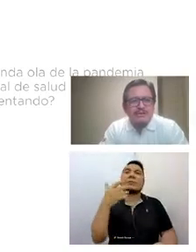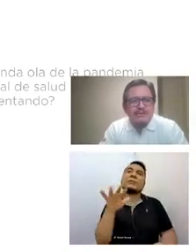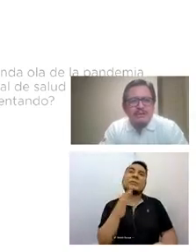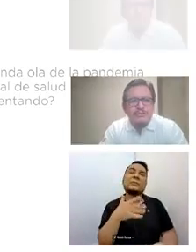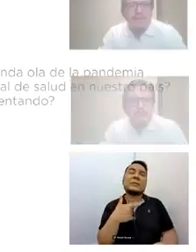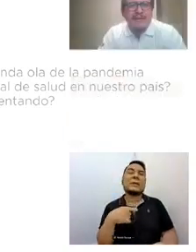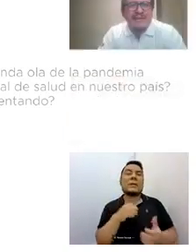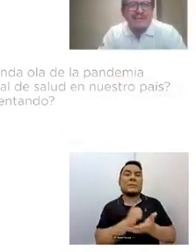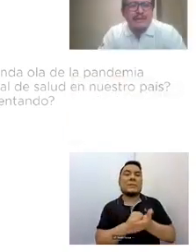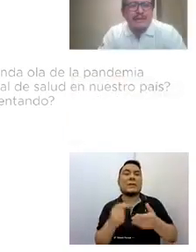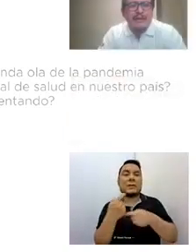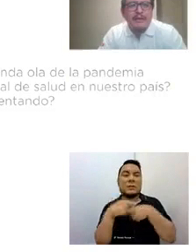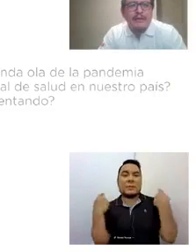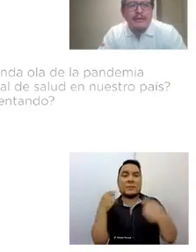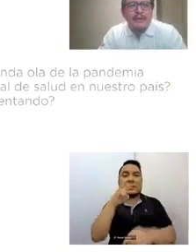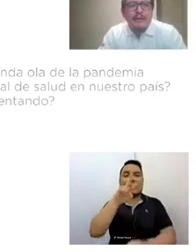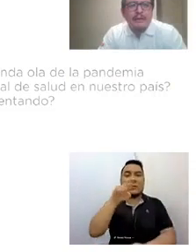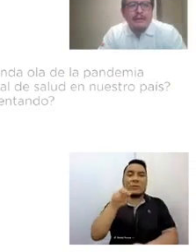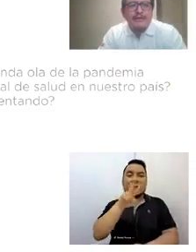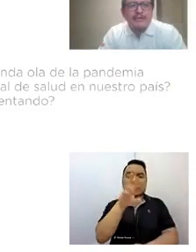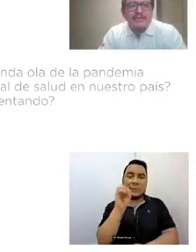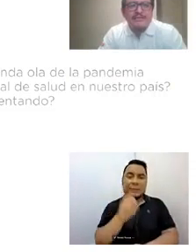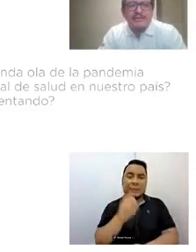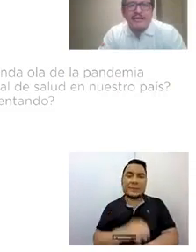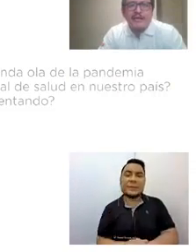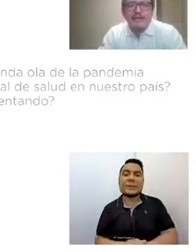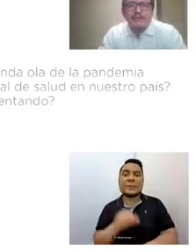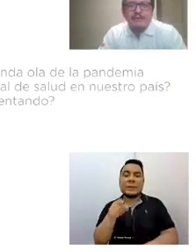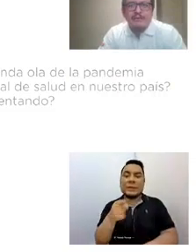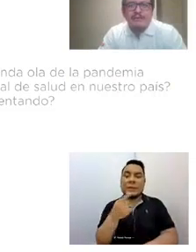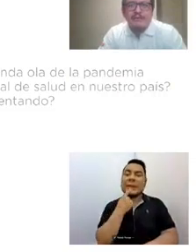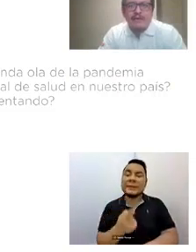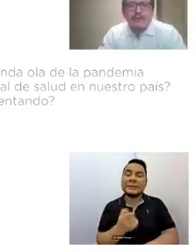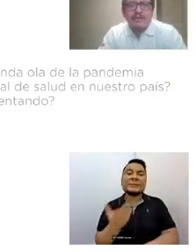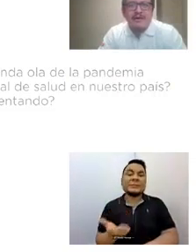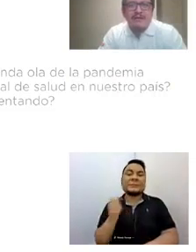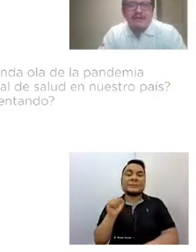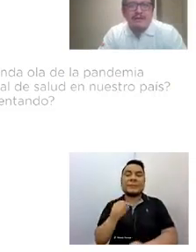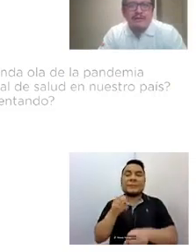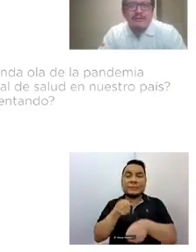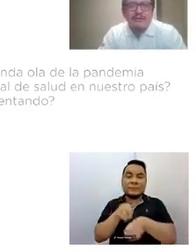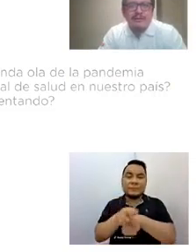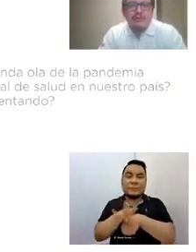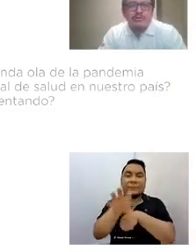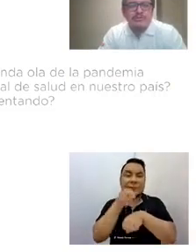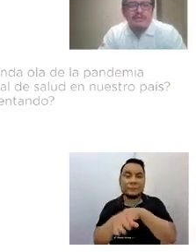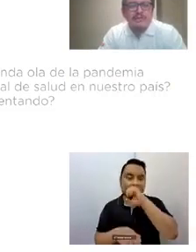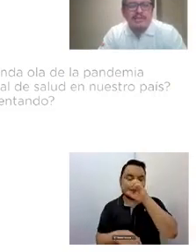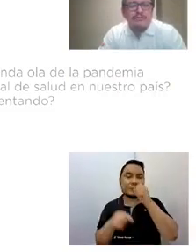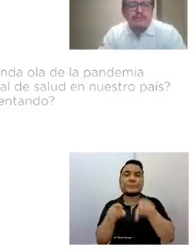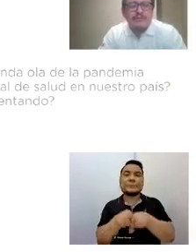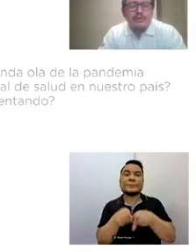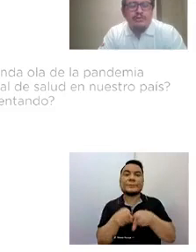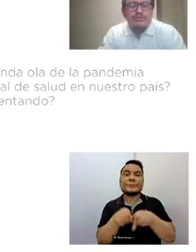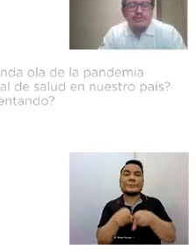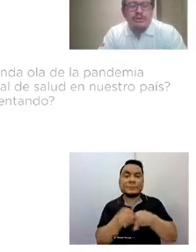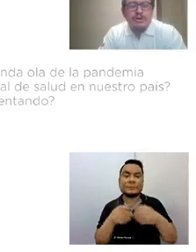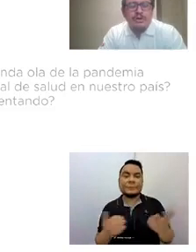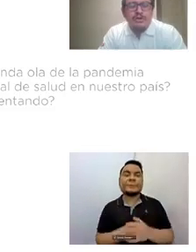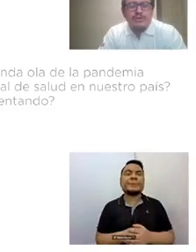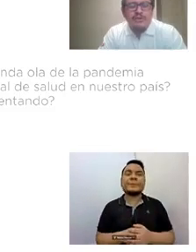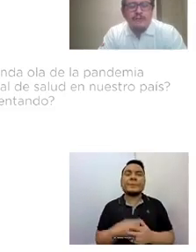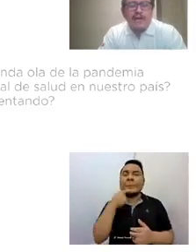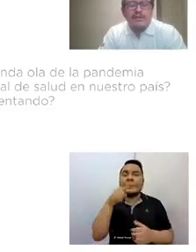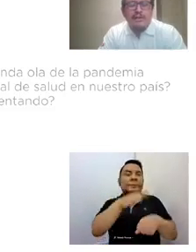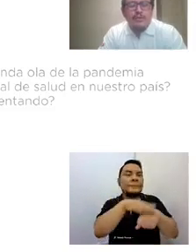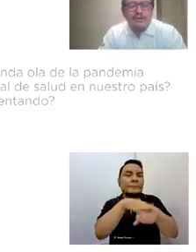de marzo del 2020, se decían y se recomendaban, inclusive de manera oficial, se